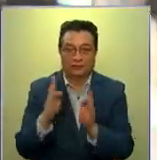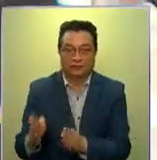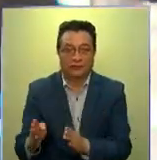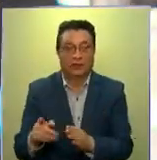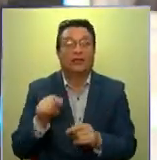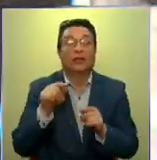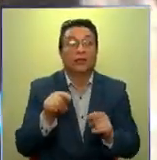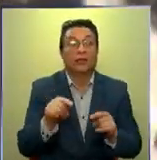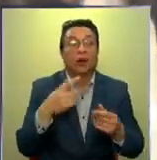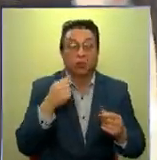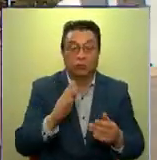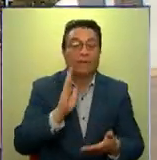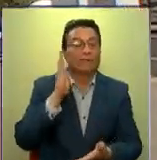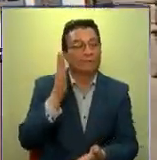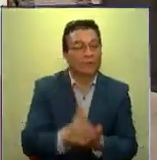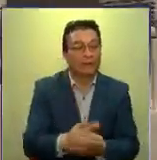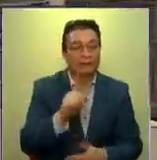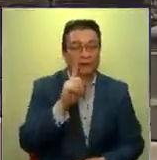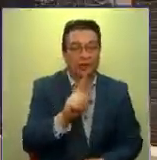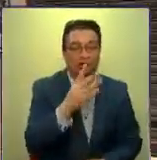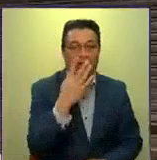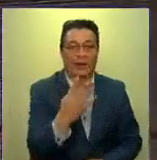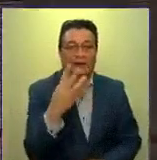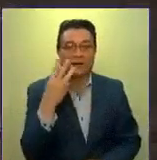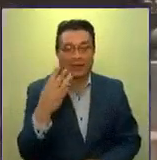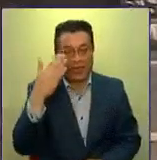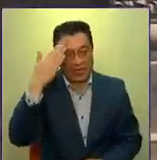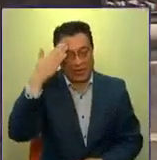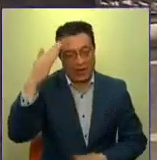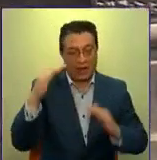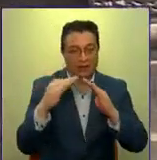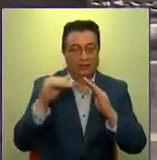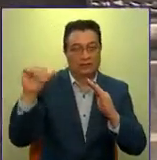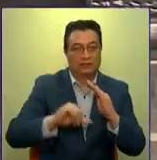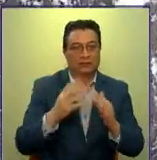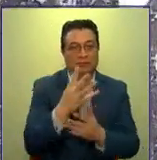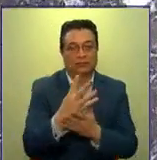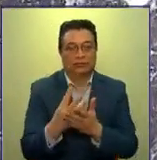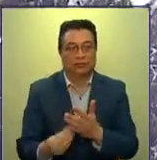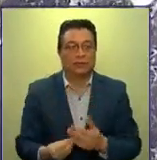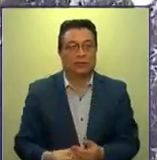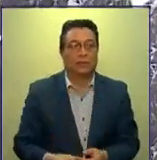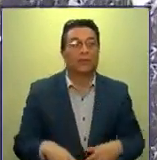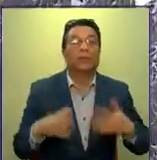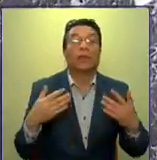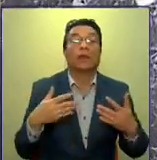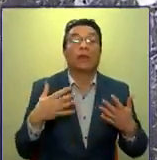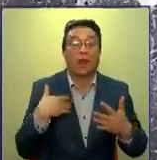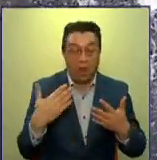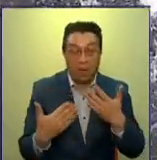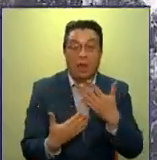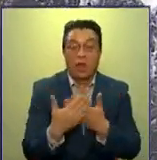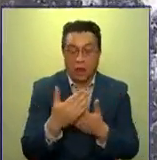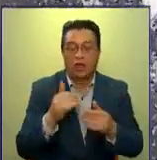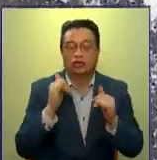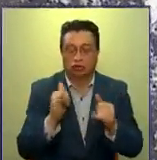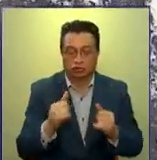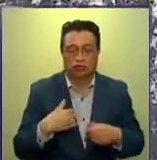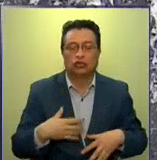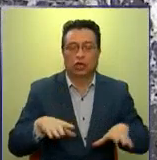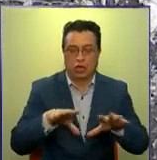ello se pondrán fin a 143 días de cuarentena. Bueno, de manera personal sí, yo estoy de acuerdo